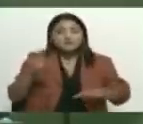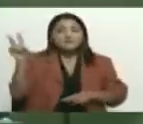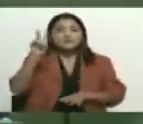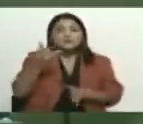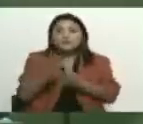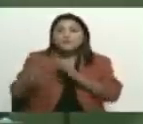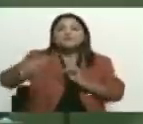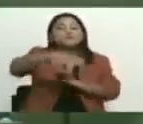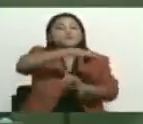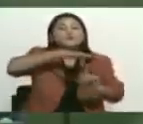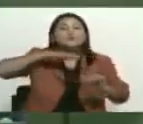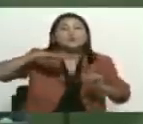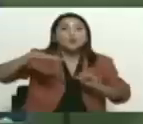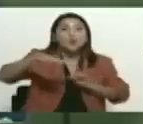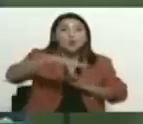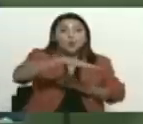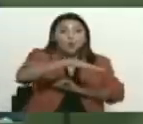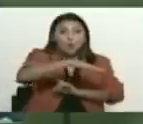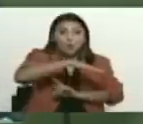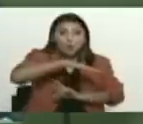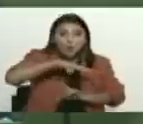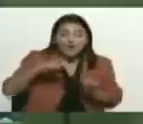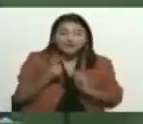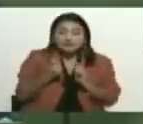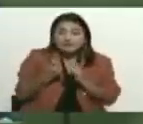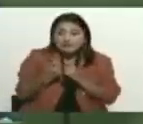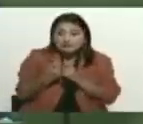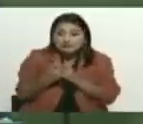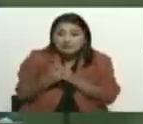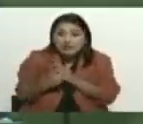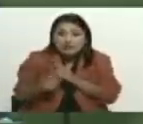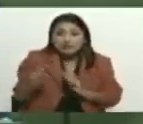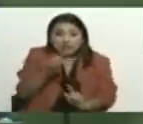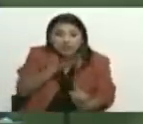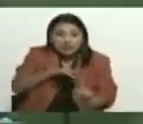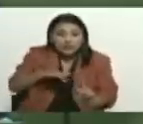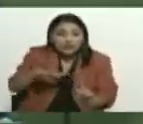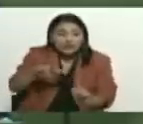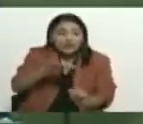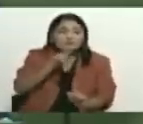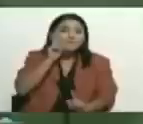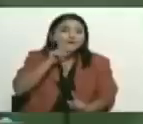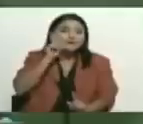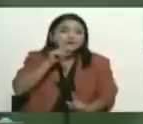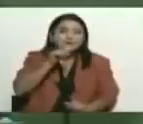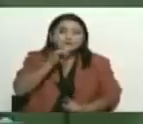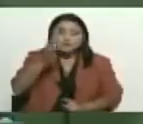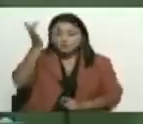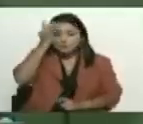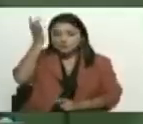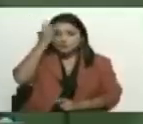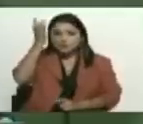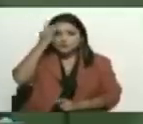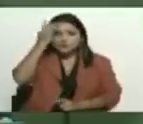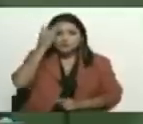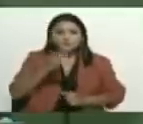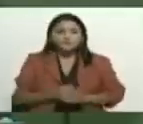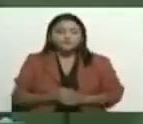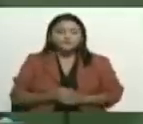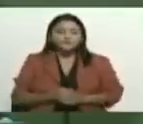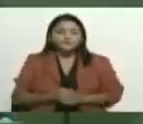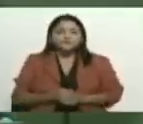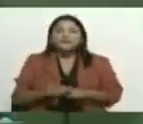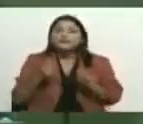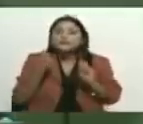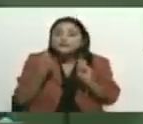país. Muchos han sido los intentos por sembrar una matriz mediática a través de las llamadas fake news, con las que se